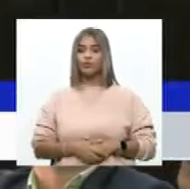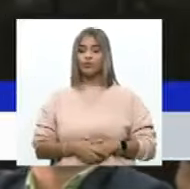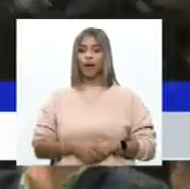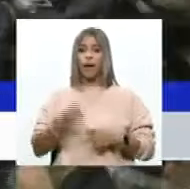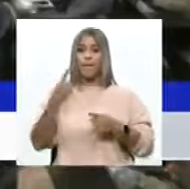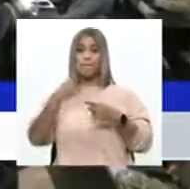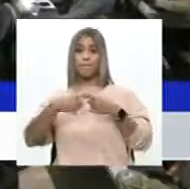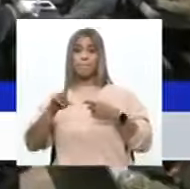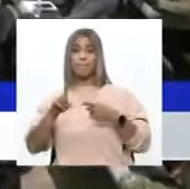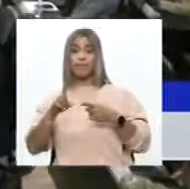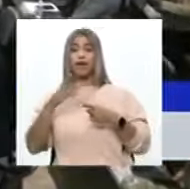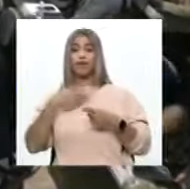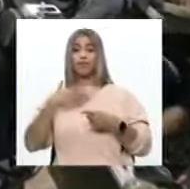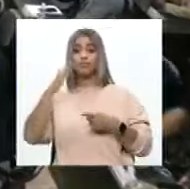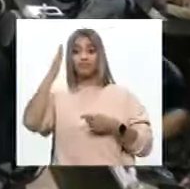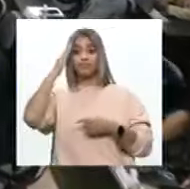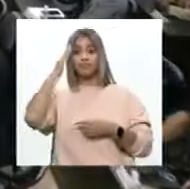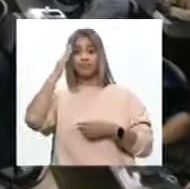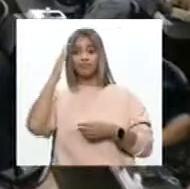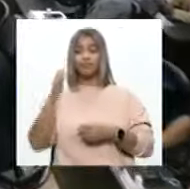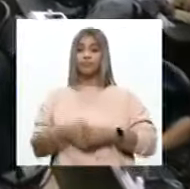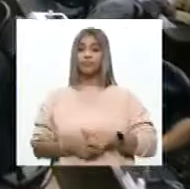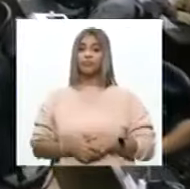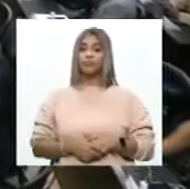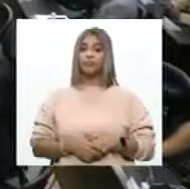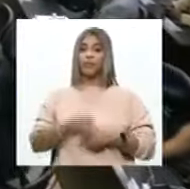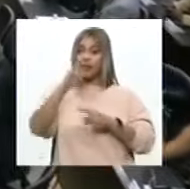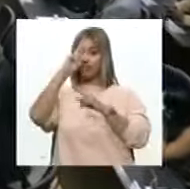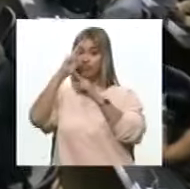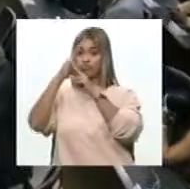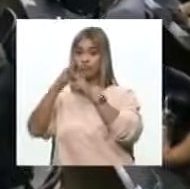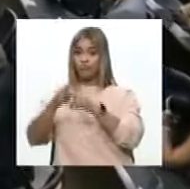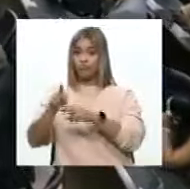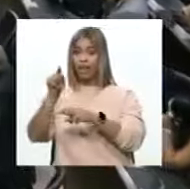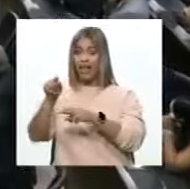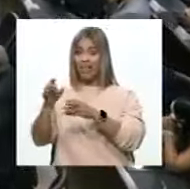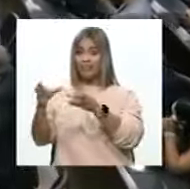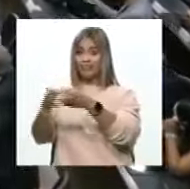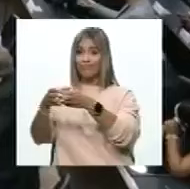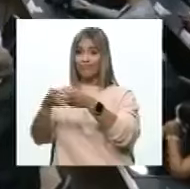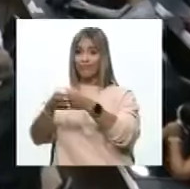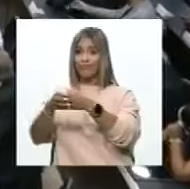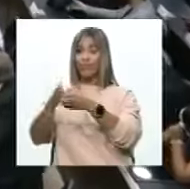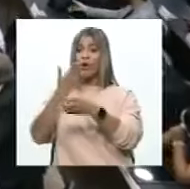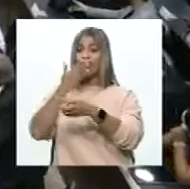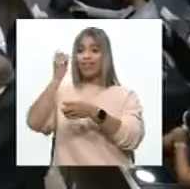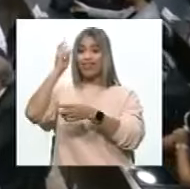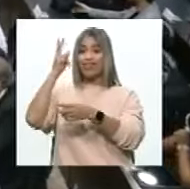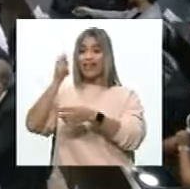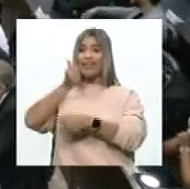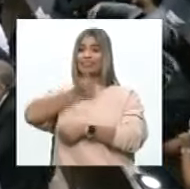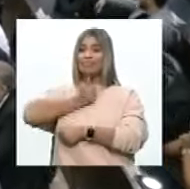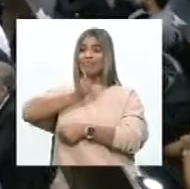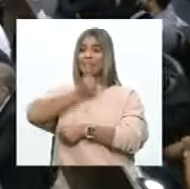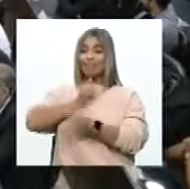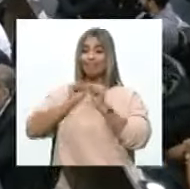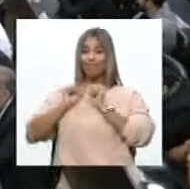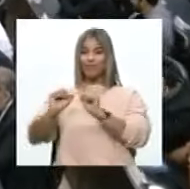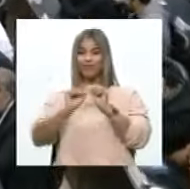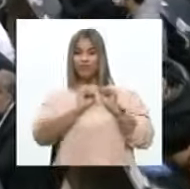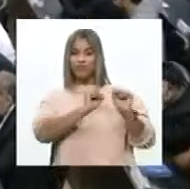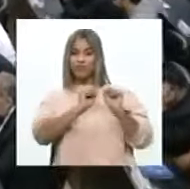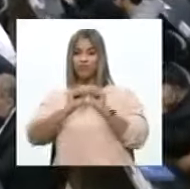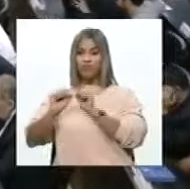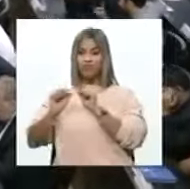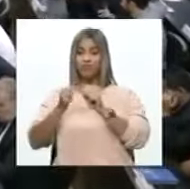Pero sí tenemos que entender que la honra a esa resistencia indígena la alcanzó el libertador,